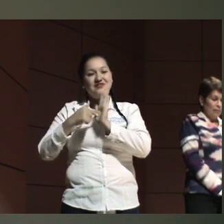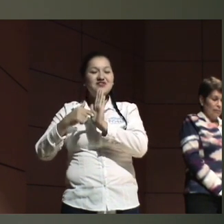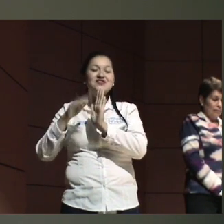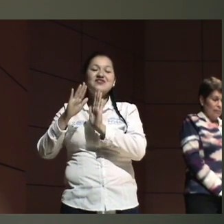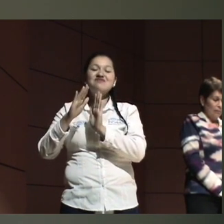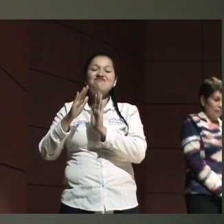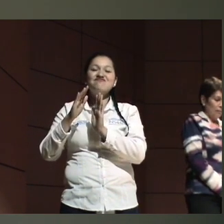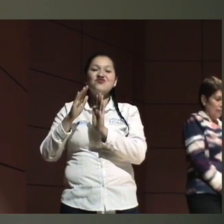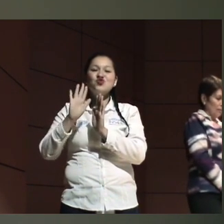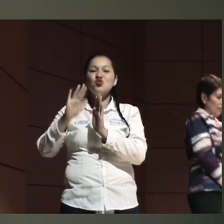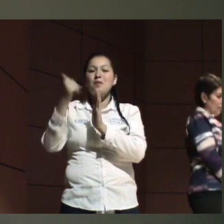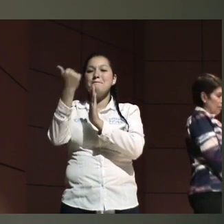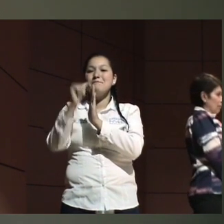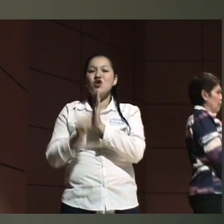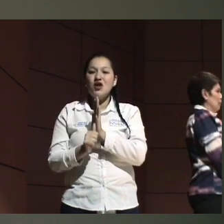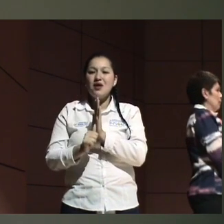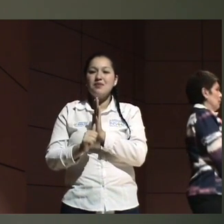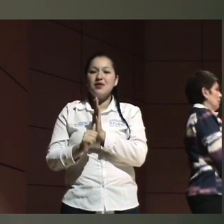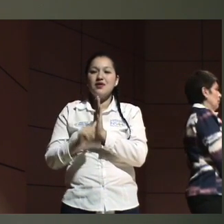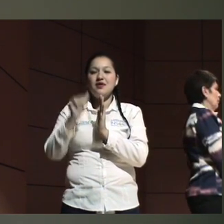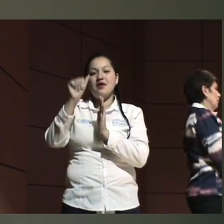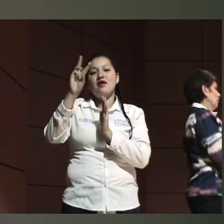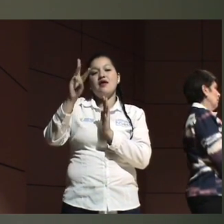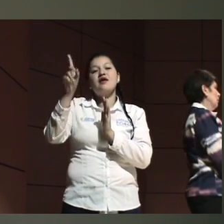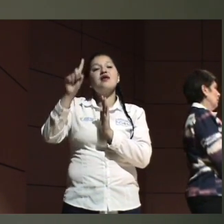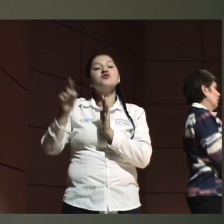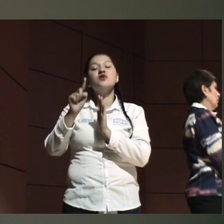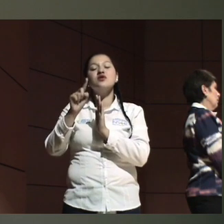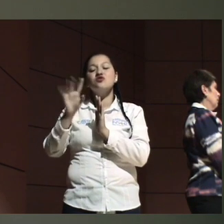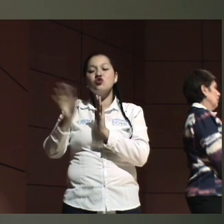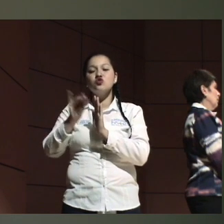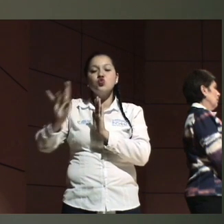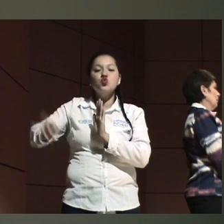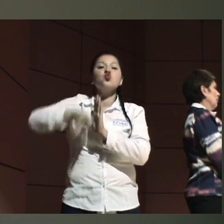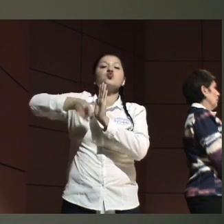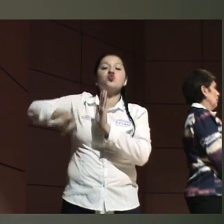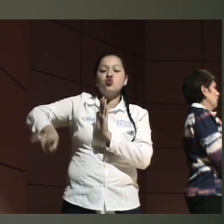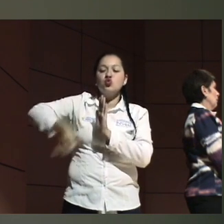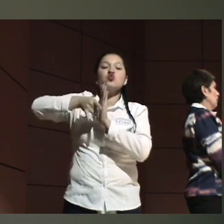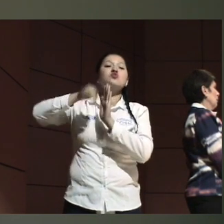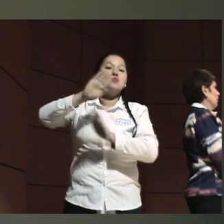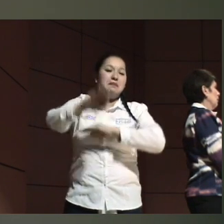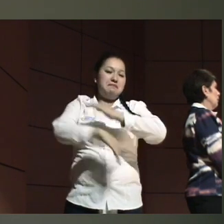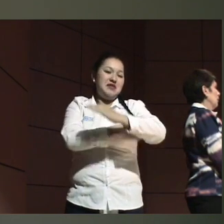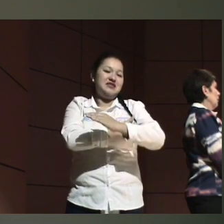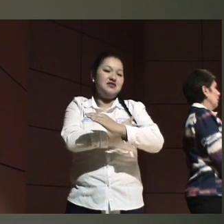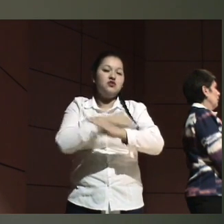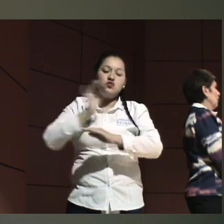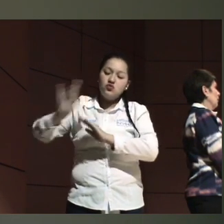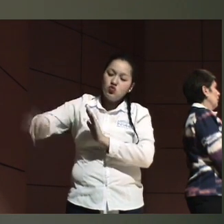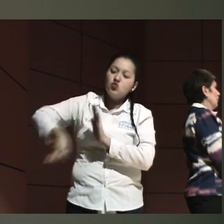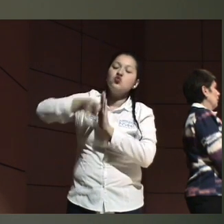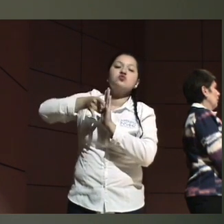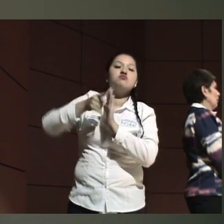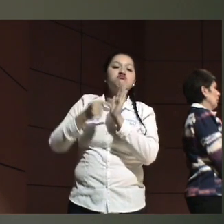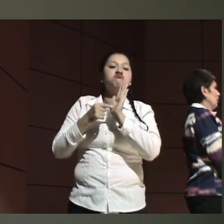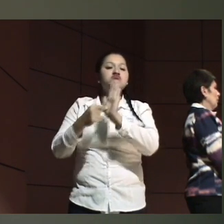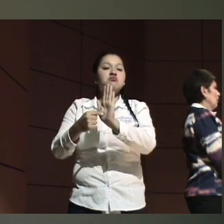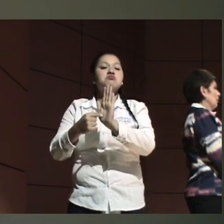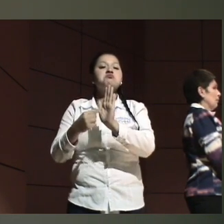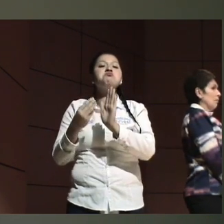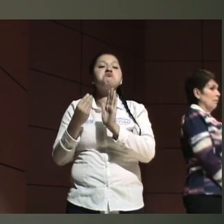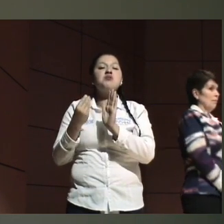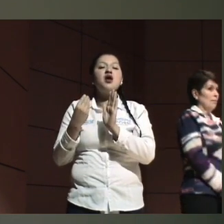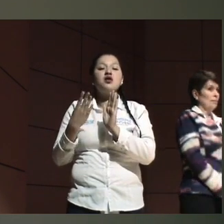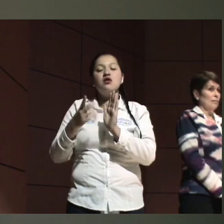que son gratuitos que se descargan de manera gratuita de la plataforma del ministerio y la